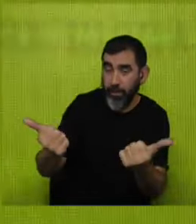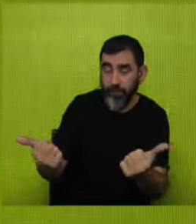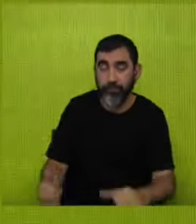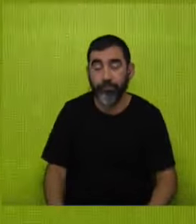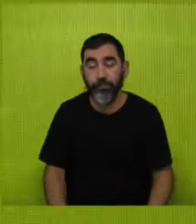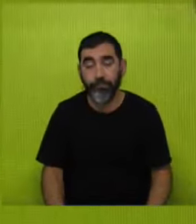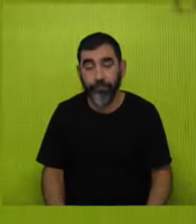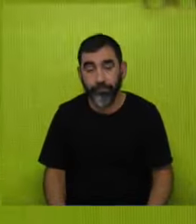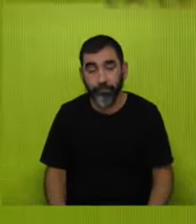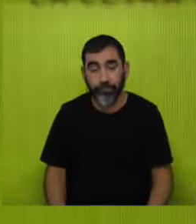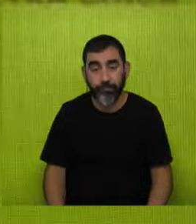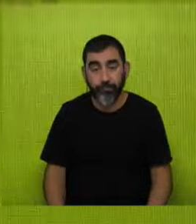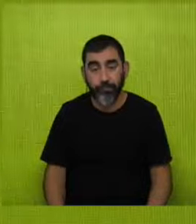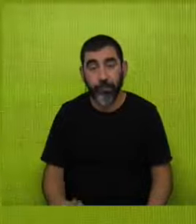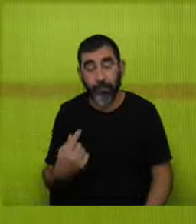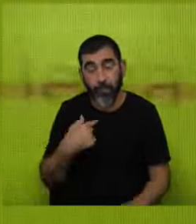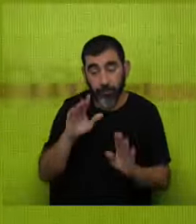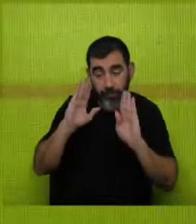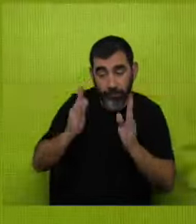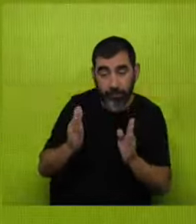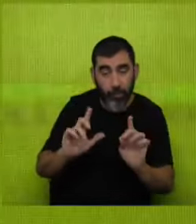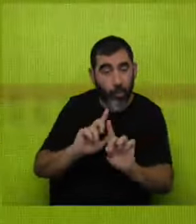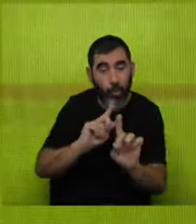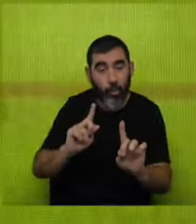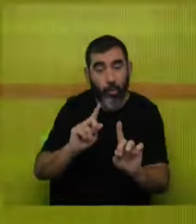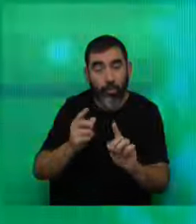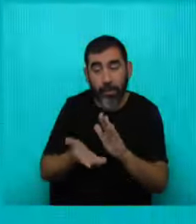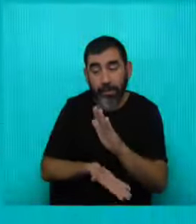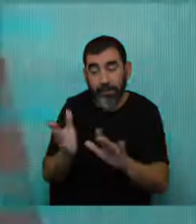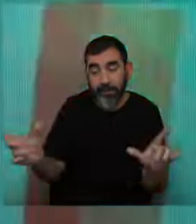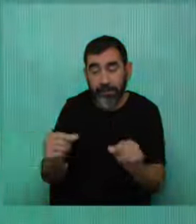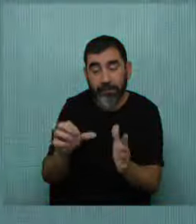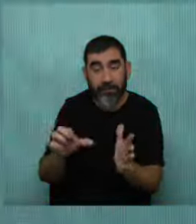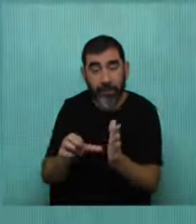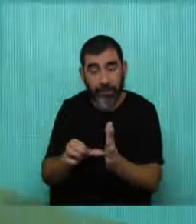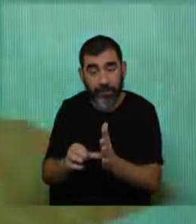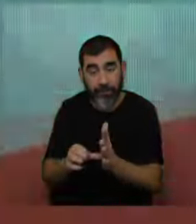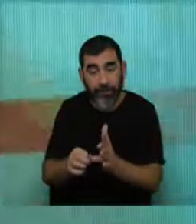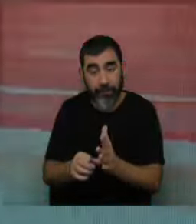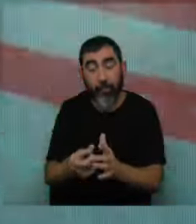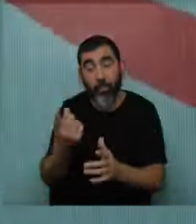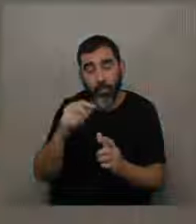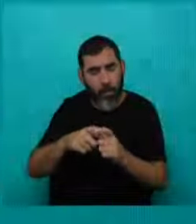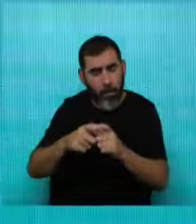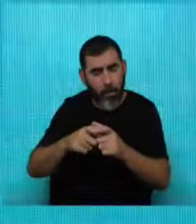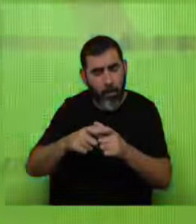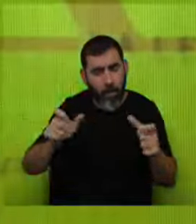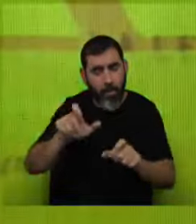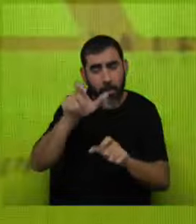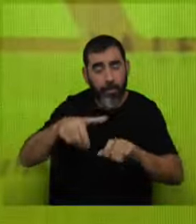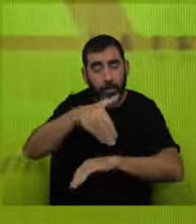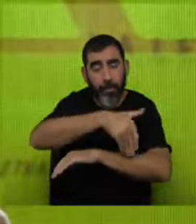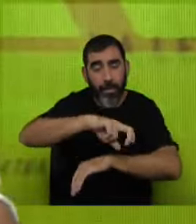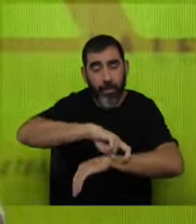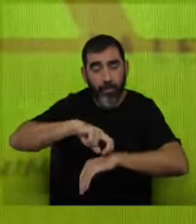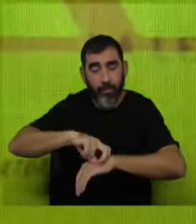eh pero cuando trabajamos con ellas no trabajamos para su egreso Entonces eso ha llevado al incremento de personas en situación de calle